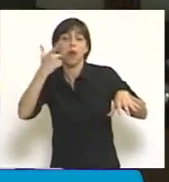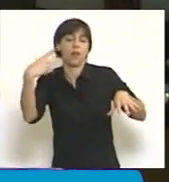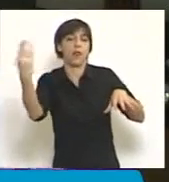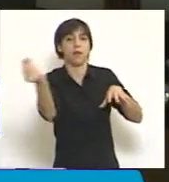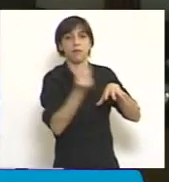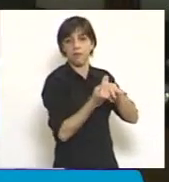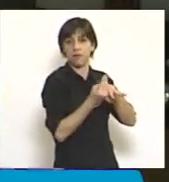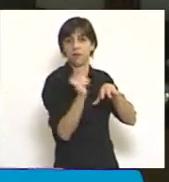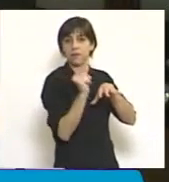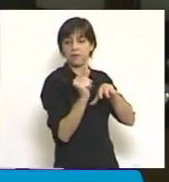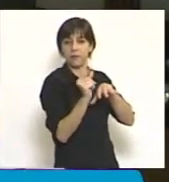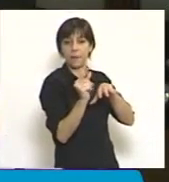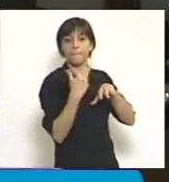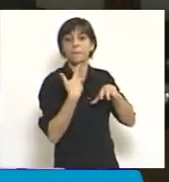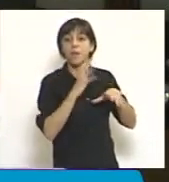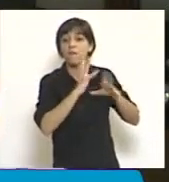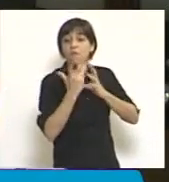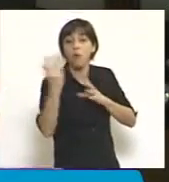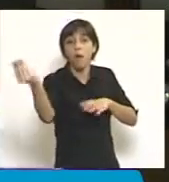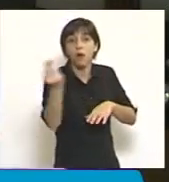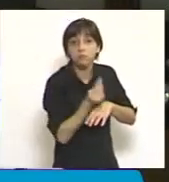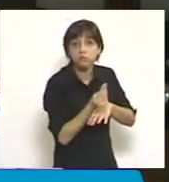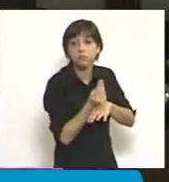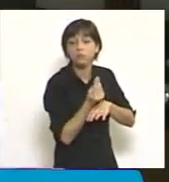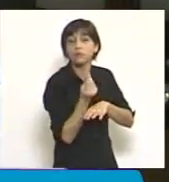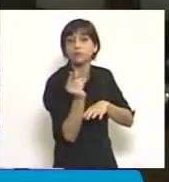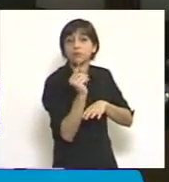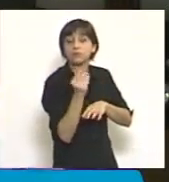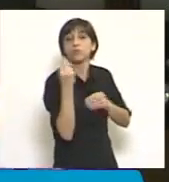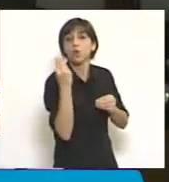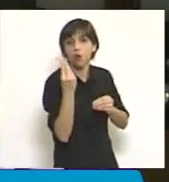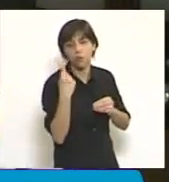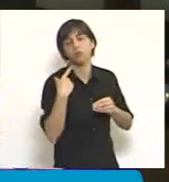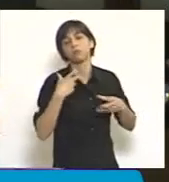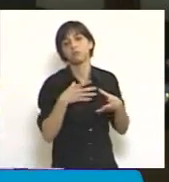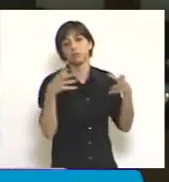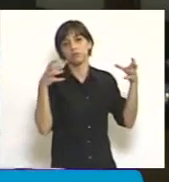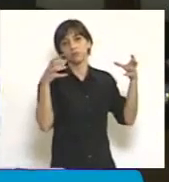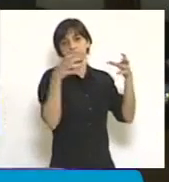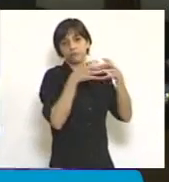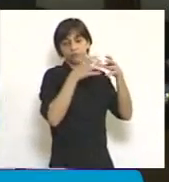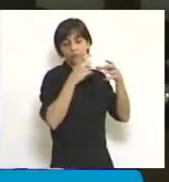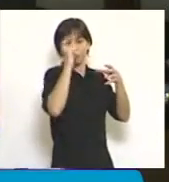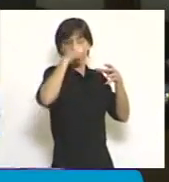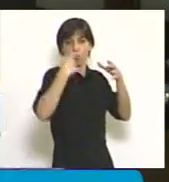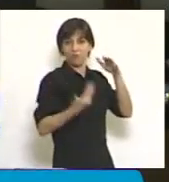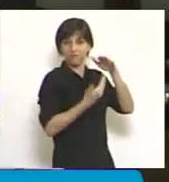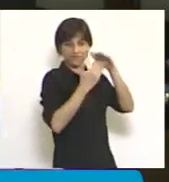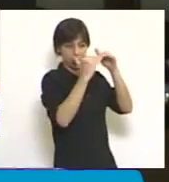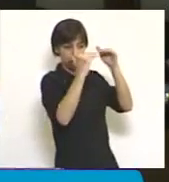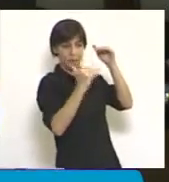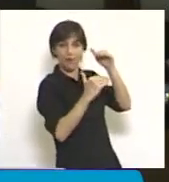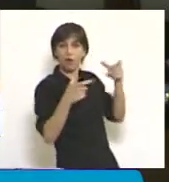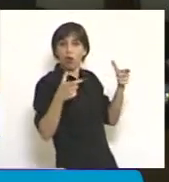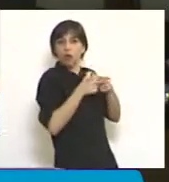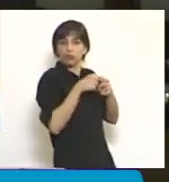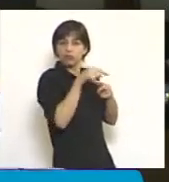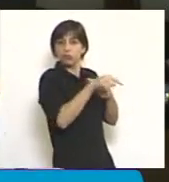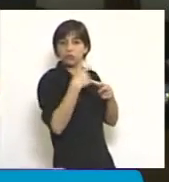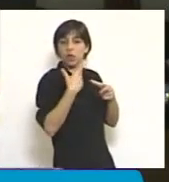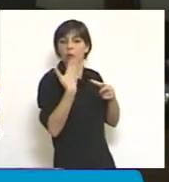a magistrados del mismo fuero y de la misma jurisdicción, entonces sí deberían aparecer subrogantes ajenos al